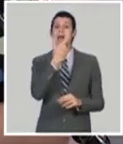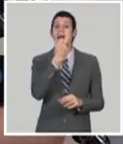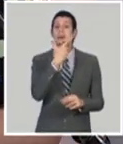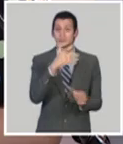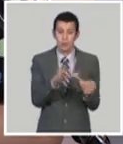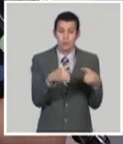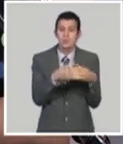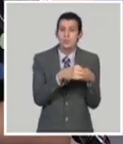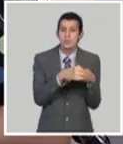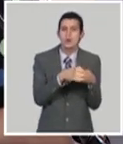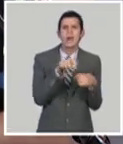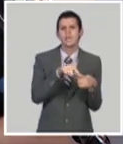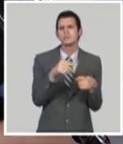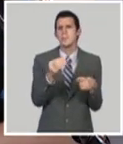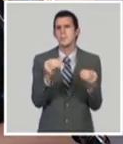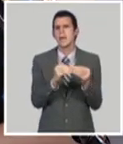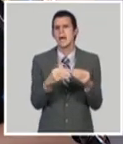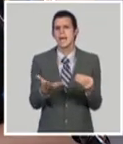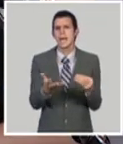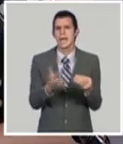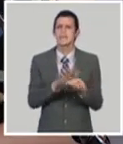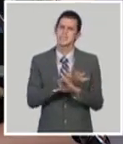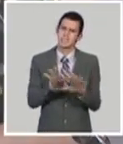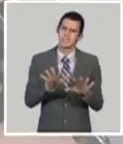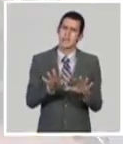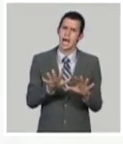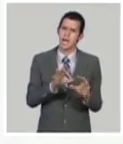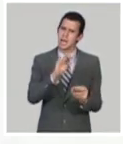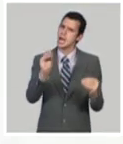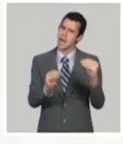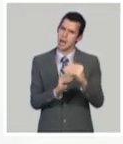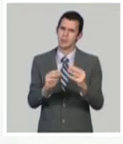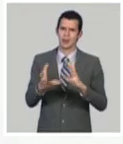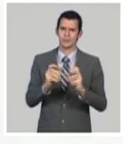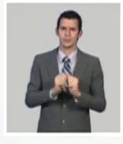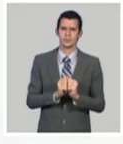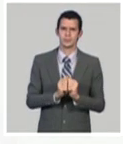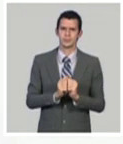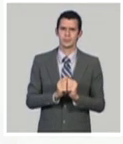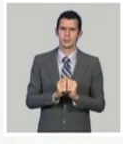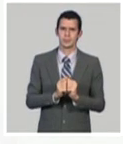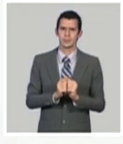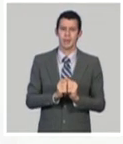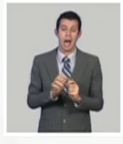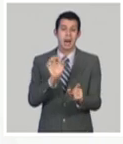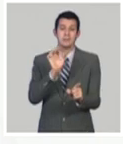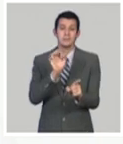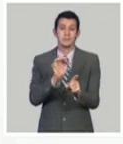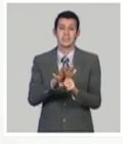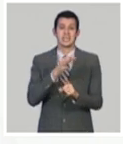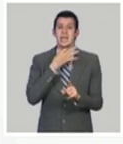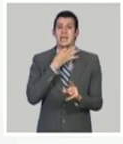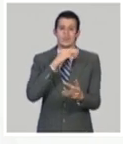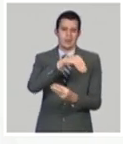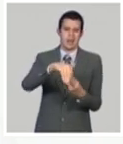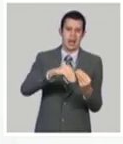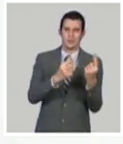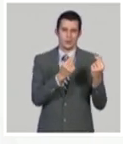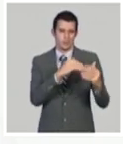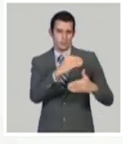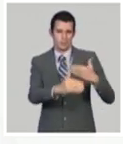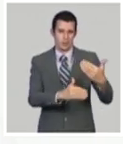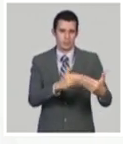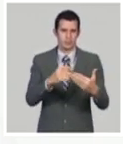por tanto van a adoptar su precio anterior a la fecha de la tarea